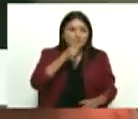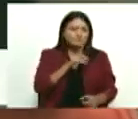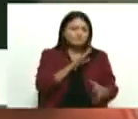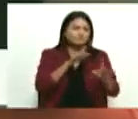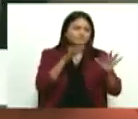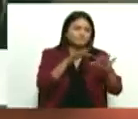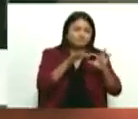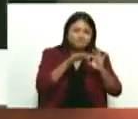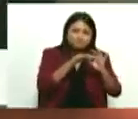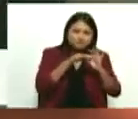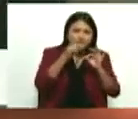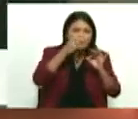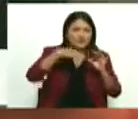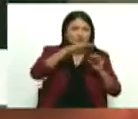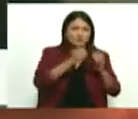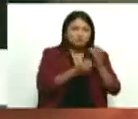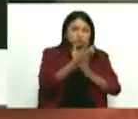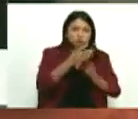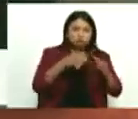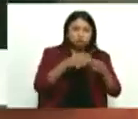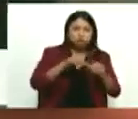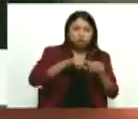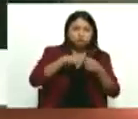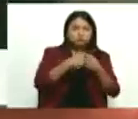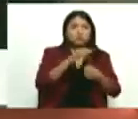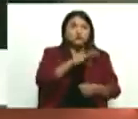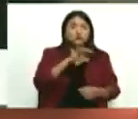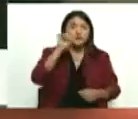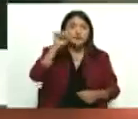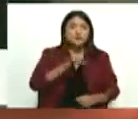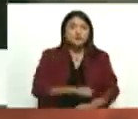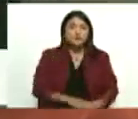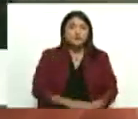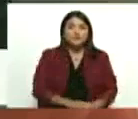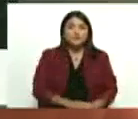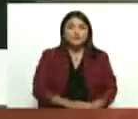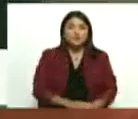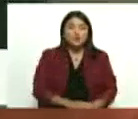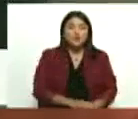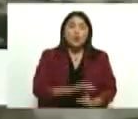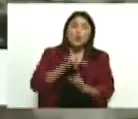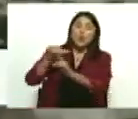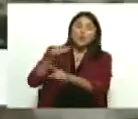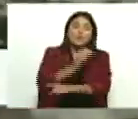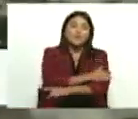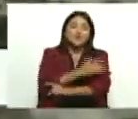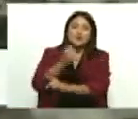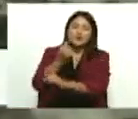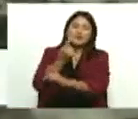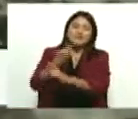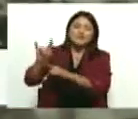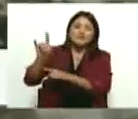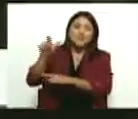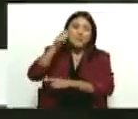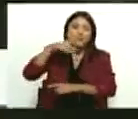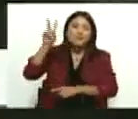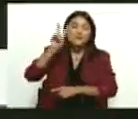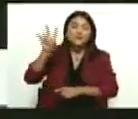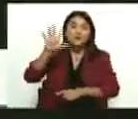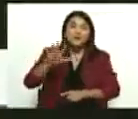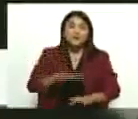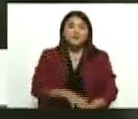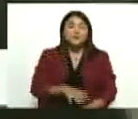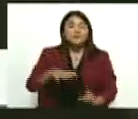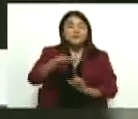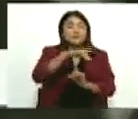que se levantara contra el puntofijismo que había traicionado la esperanza del pueblo venezolano. En los años más cruentos,